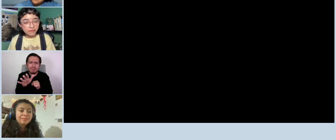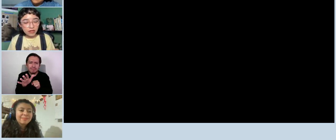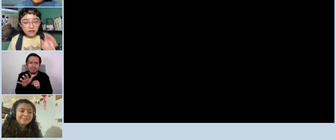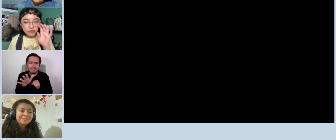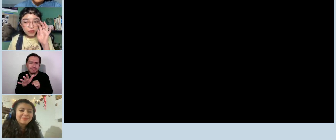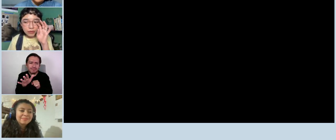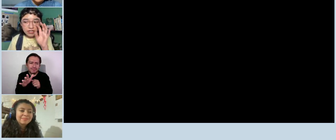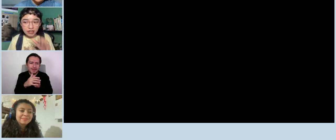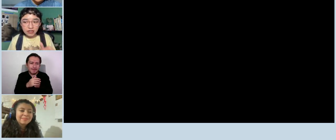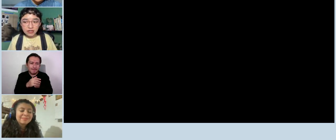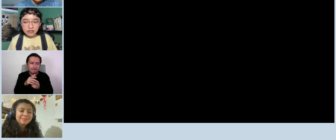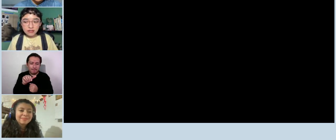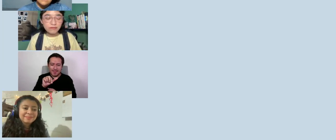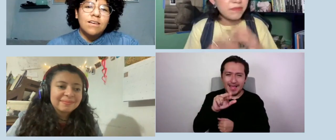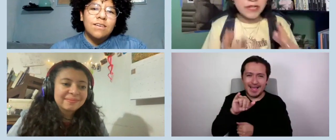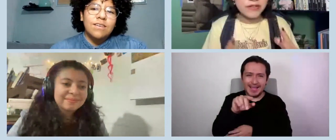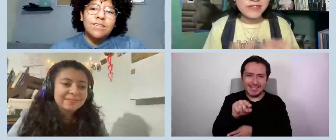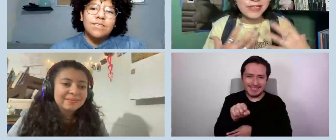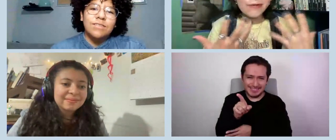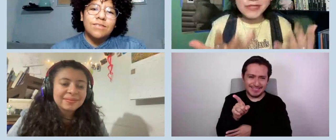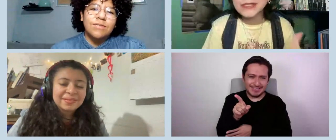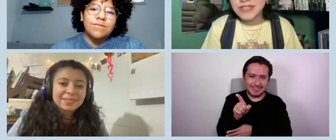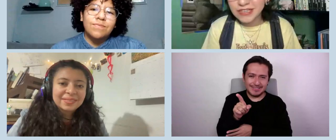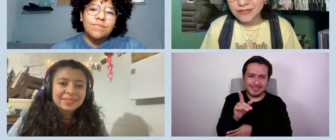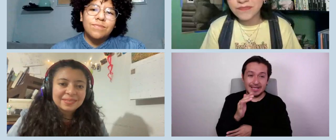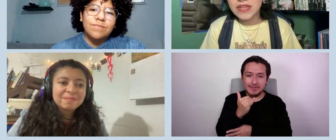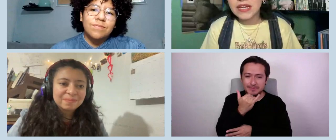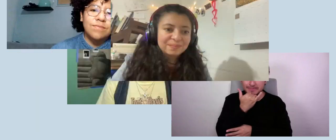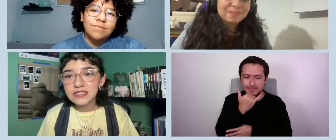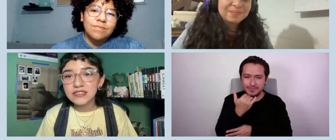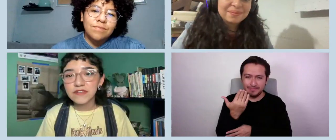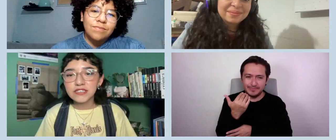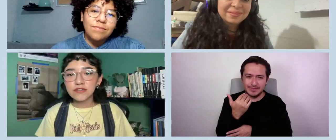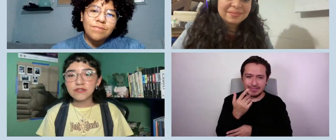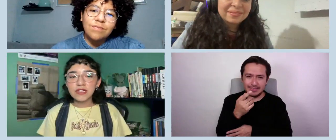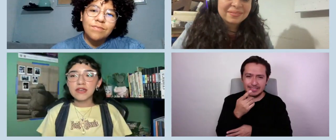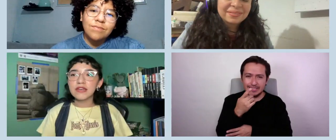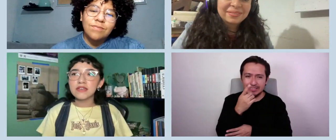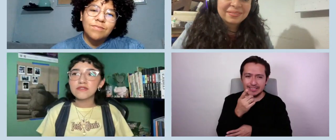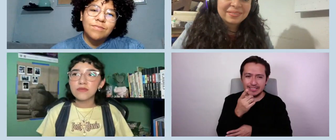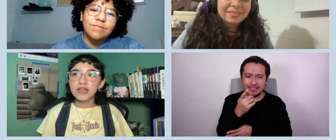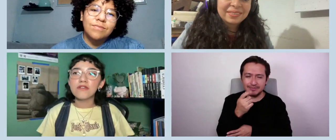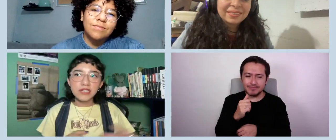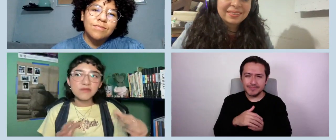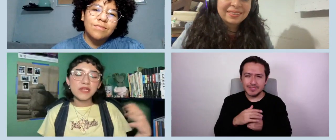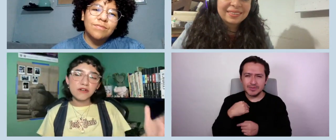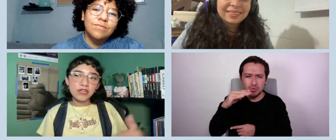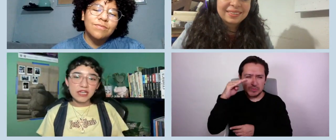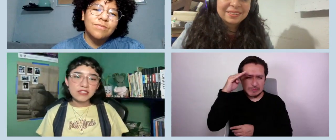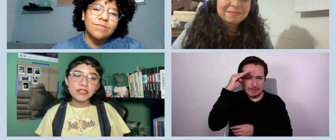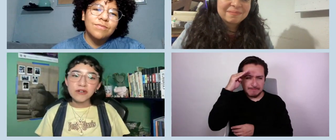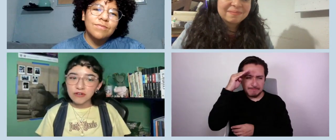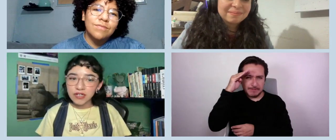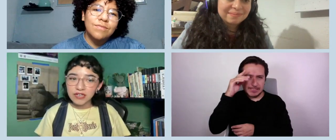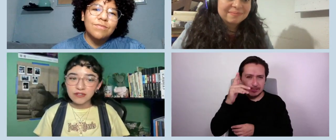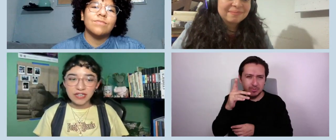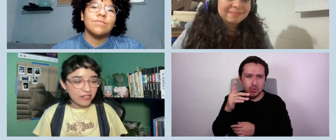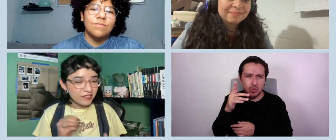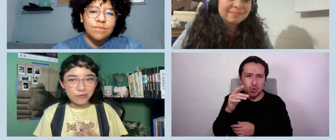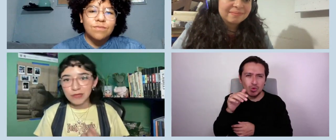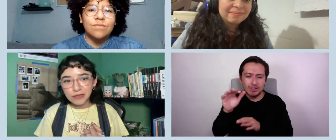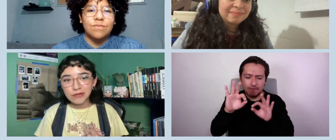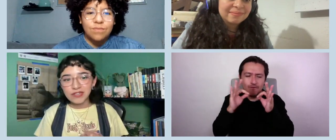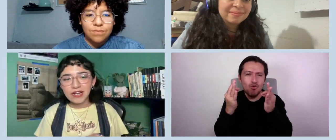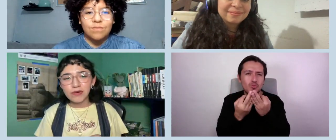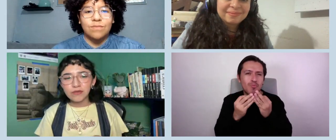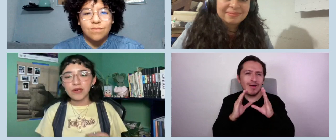esta nos proponía Perdón estaba mencionando esta reflexión eh sobre otras pedagogías y yo creo que llegué